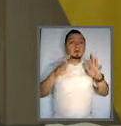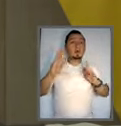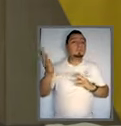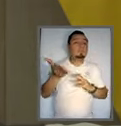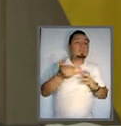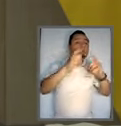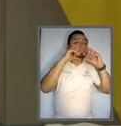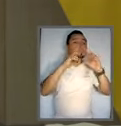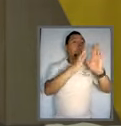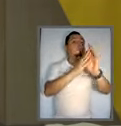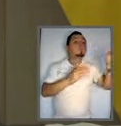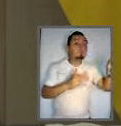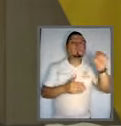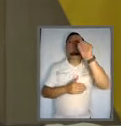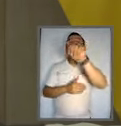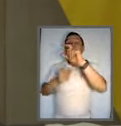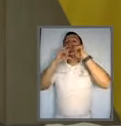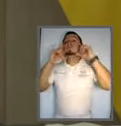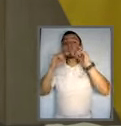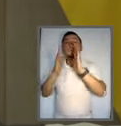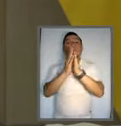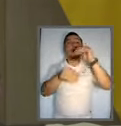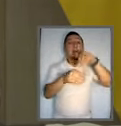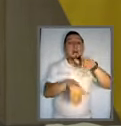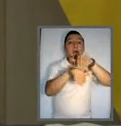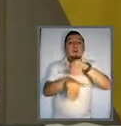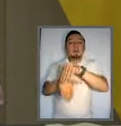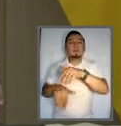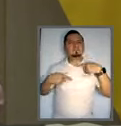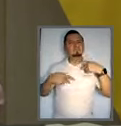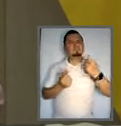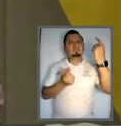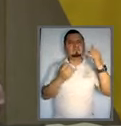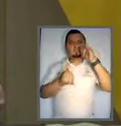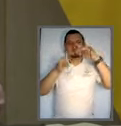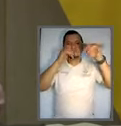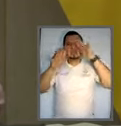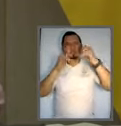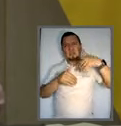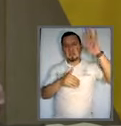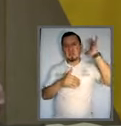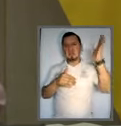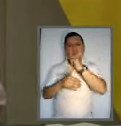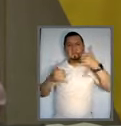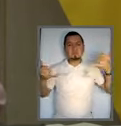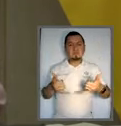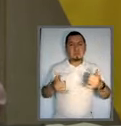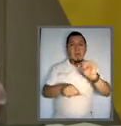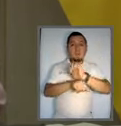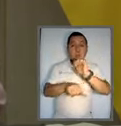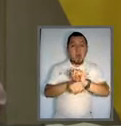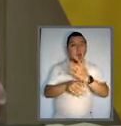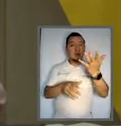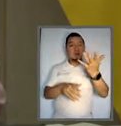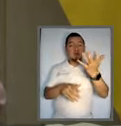que se ponga el cubrebocas, que necesitamos que la gente nos ayude, y lo que estamos vigilando es que nuestros operadores lo hagan, que los camiones estén